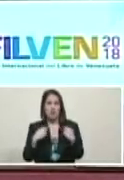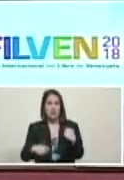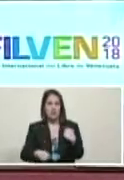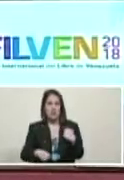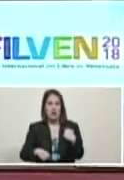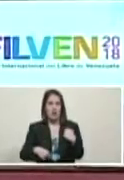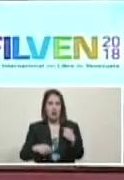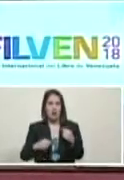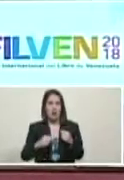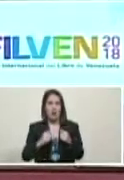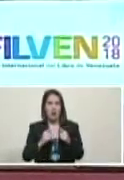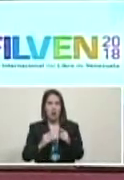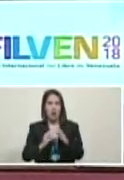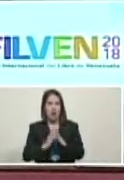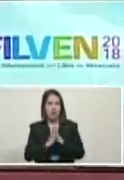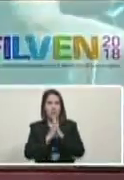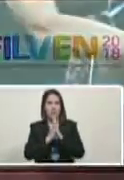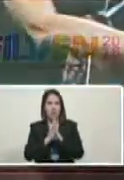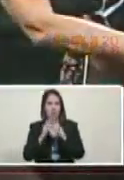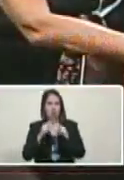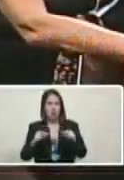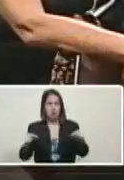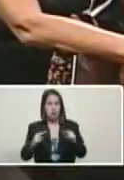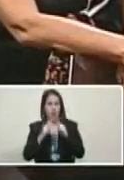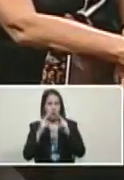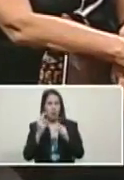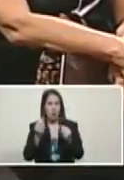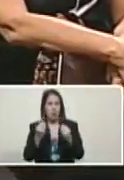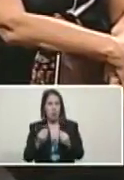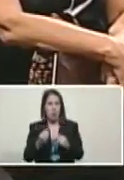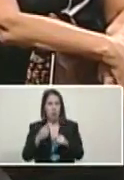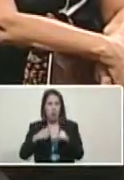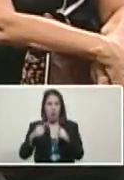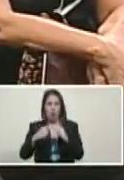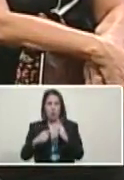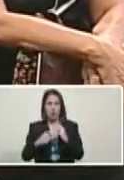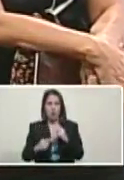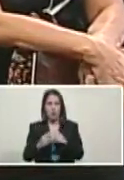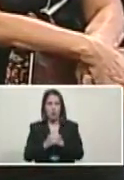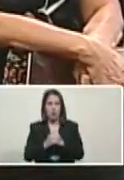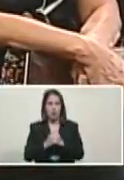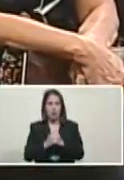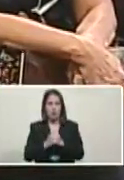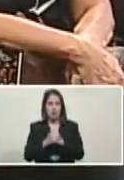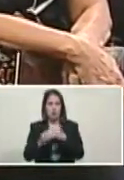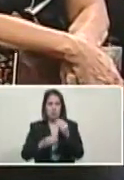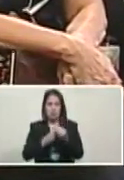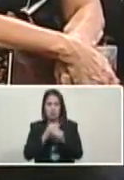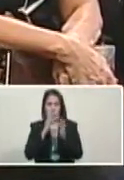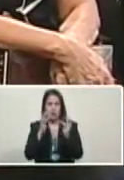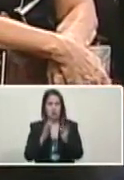Madrid, en Galicia. ¡Nos ve más gente en el mundo! ¡Es un fenómeno!